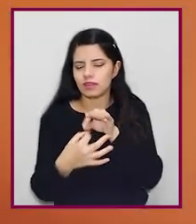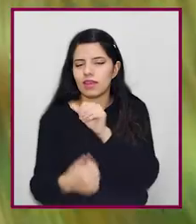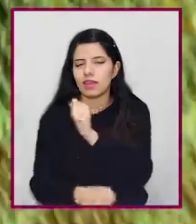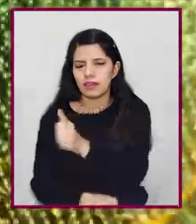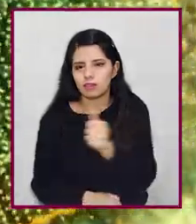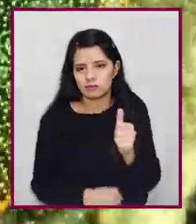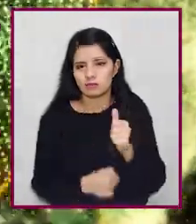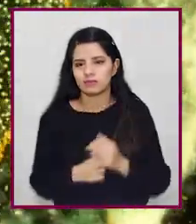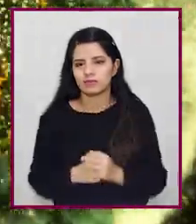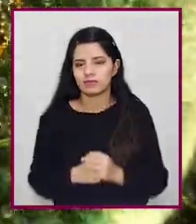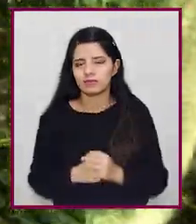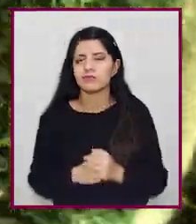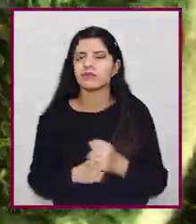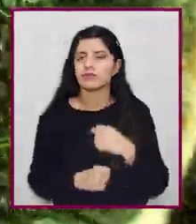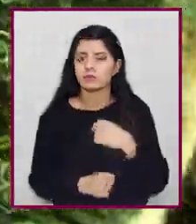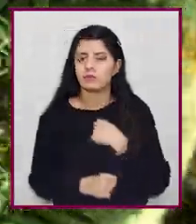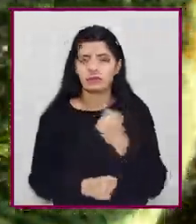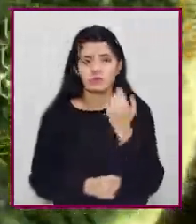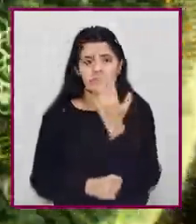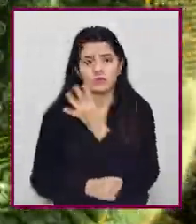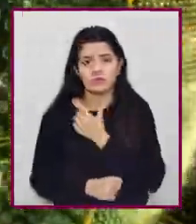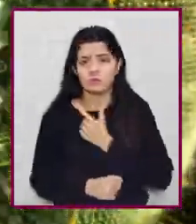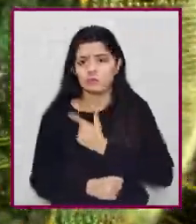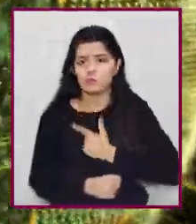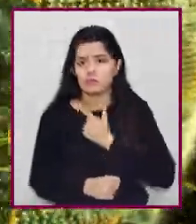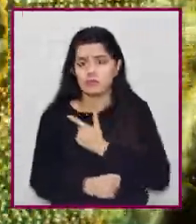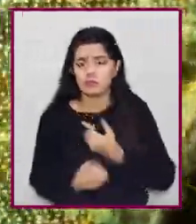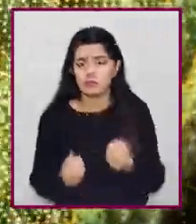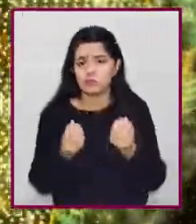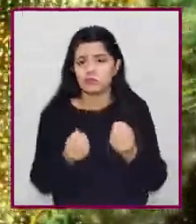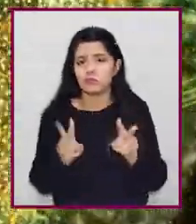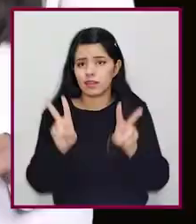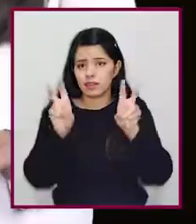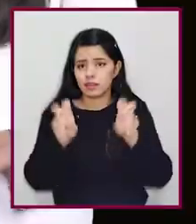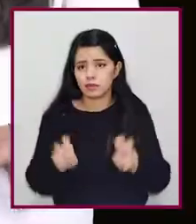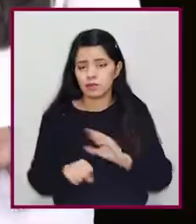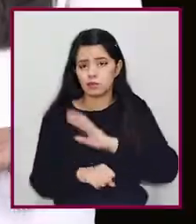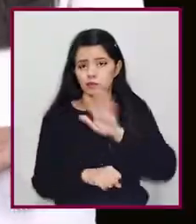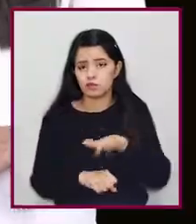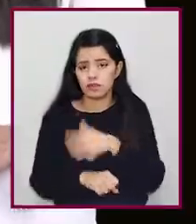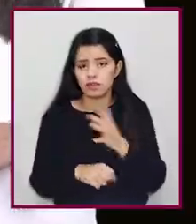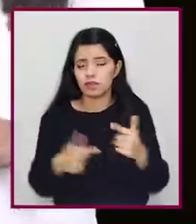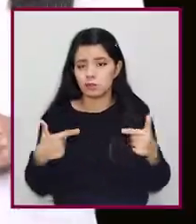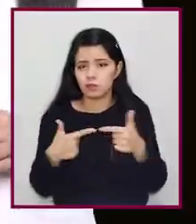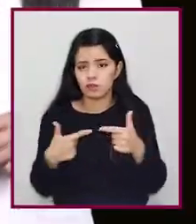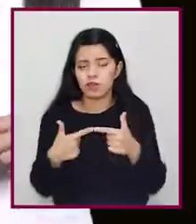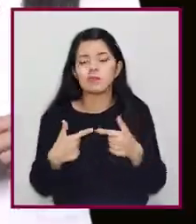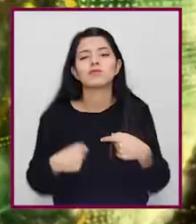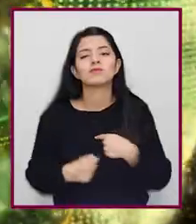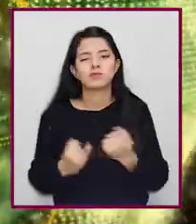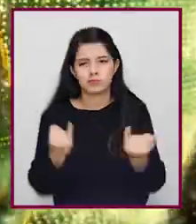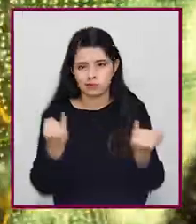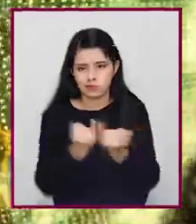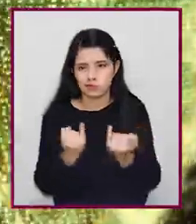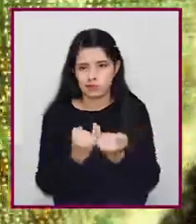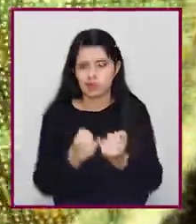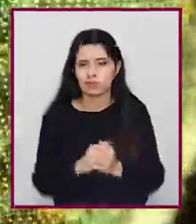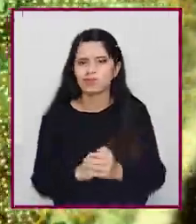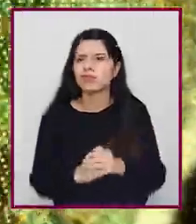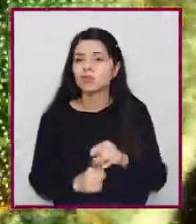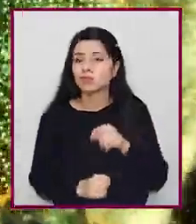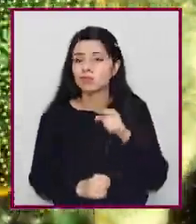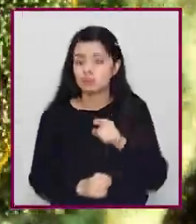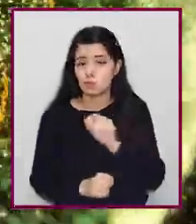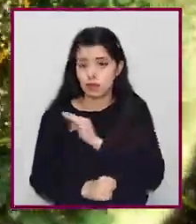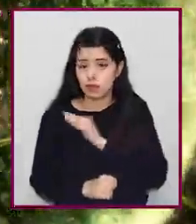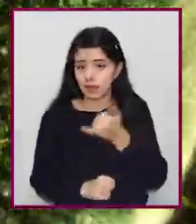usuario. Pues yo estoy disfrutando mucho este tema de las búsquedas en Google, Axel. ¡Yo igual las ranas! Entonces, ¿qué te parece si